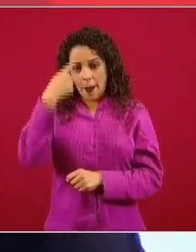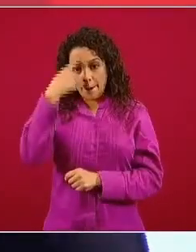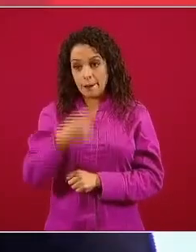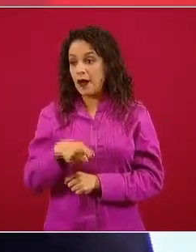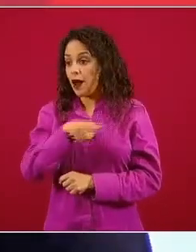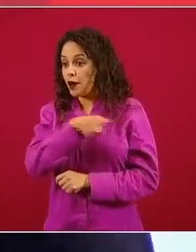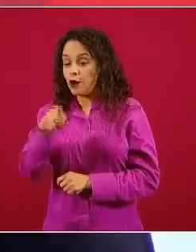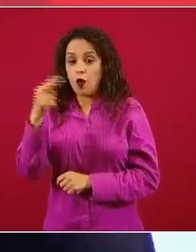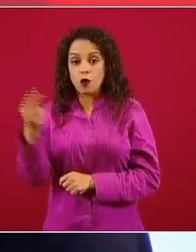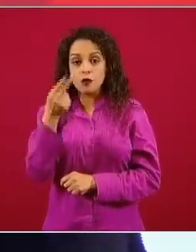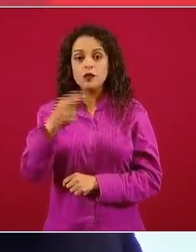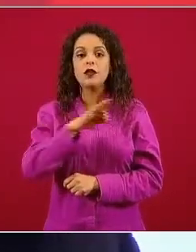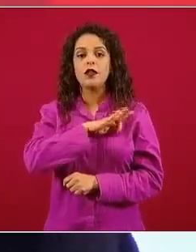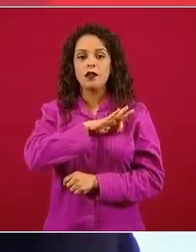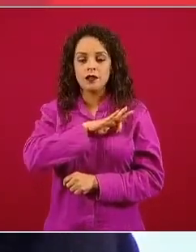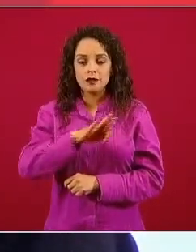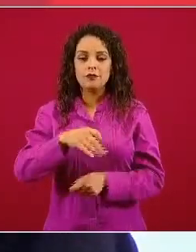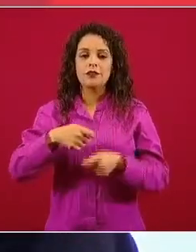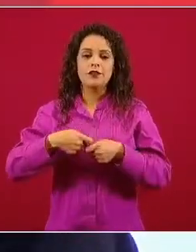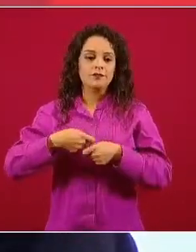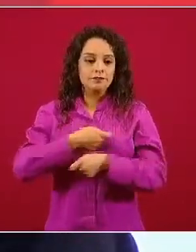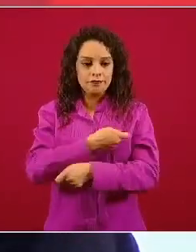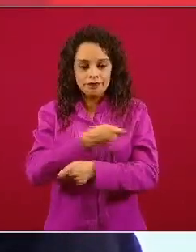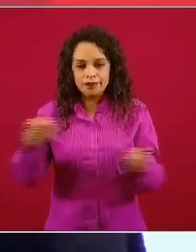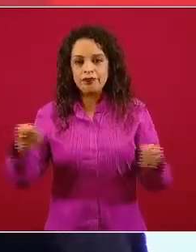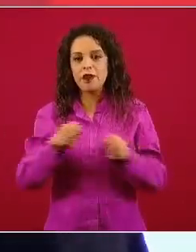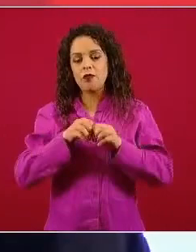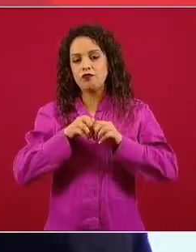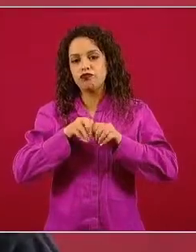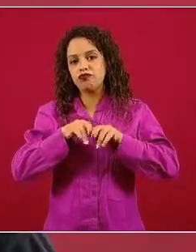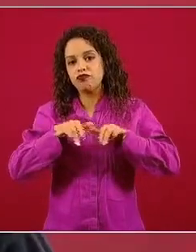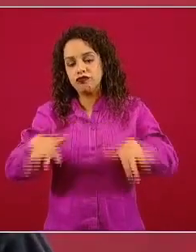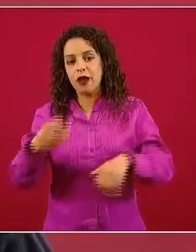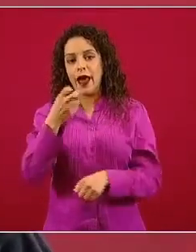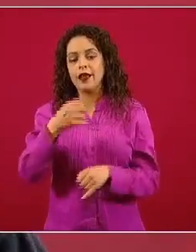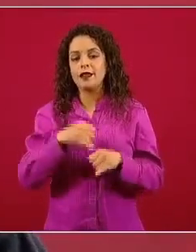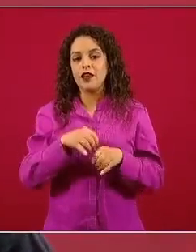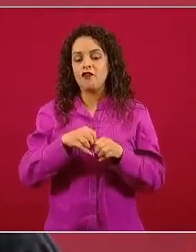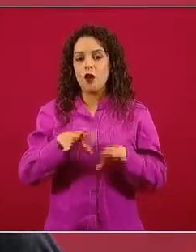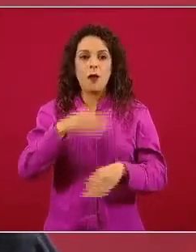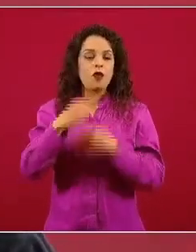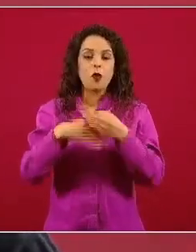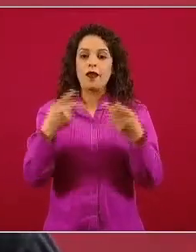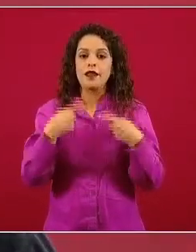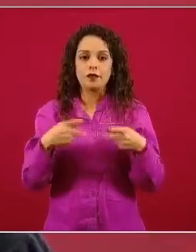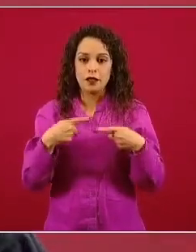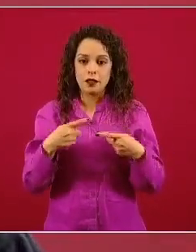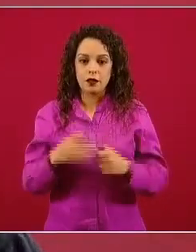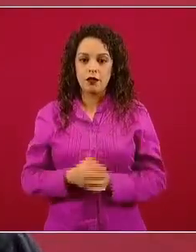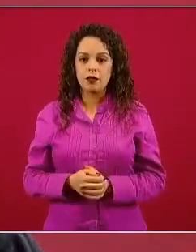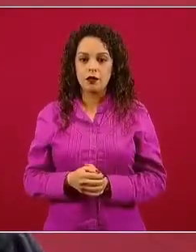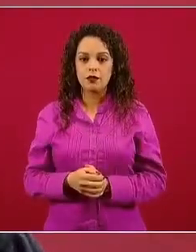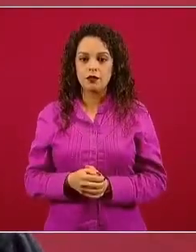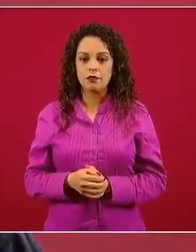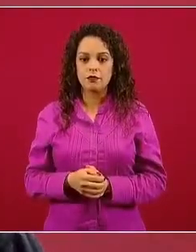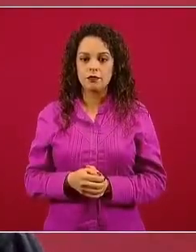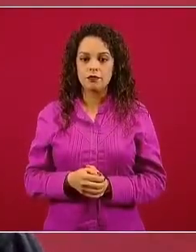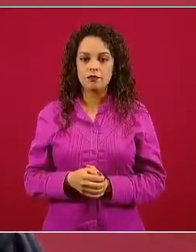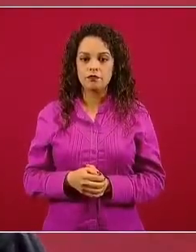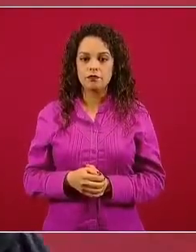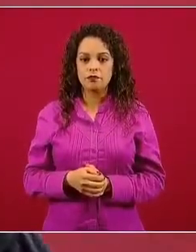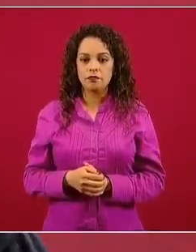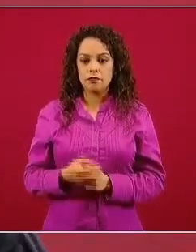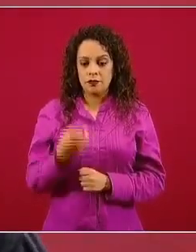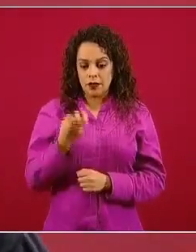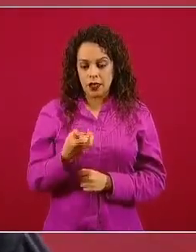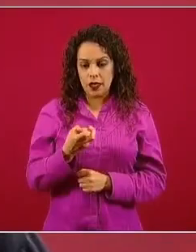su vez puedan contribuir a informar a la población. Estos espacios van a seguir abiertos en los horarios correspondientes, por lo tanto